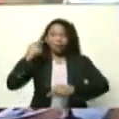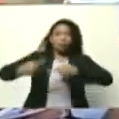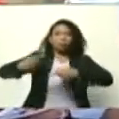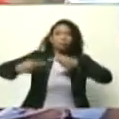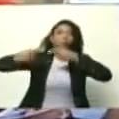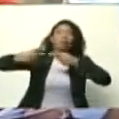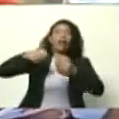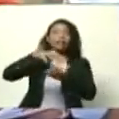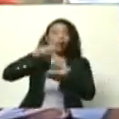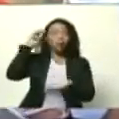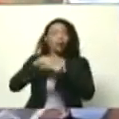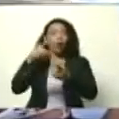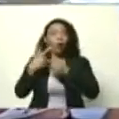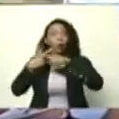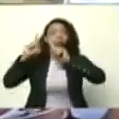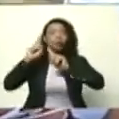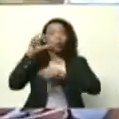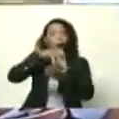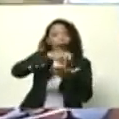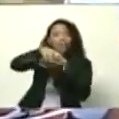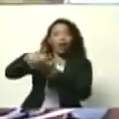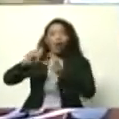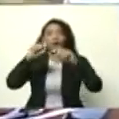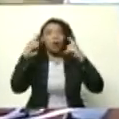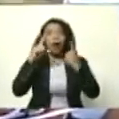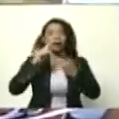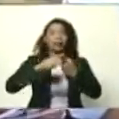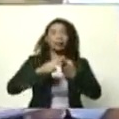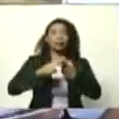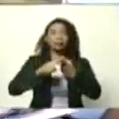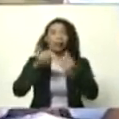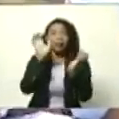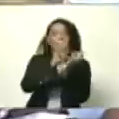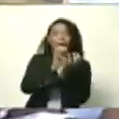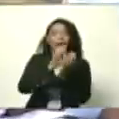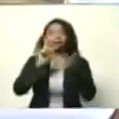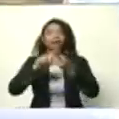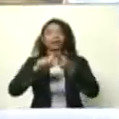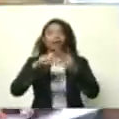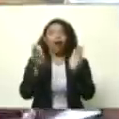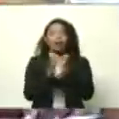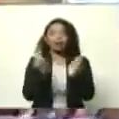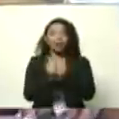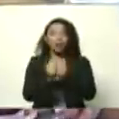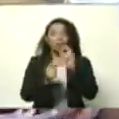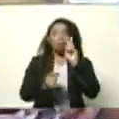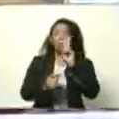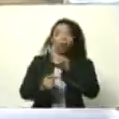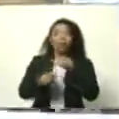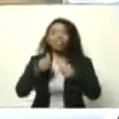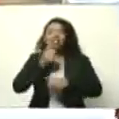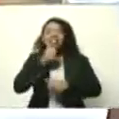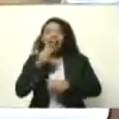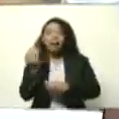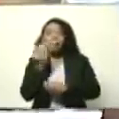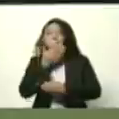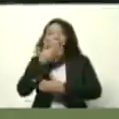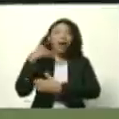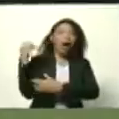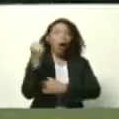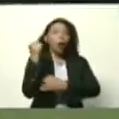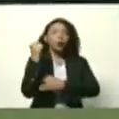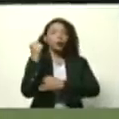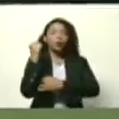estado Miranda con otros estados, con La Guaira, con Nueva Esparta, con Anzoátegui, para ver quiénes tuvieron